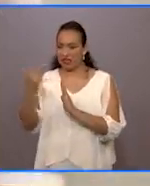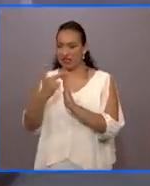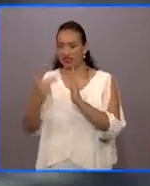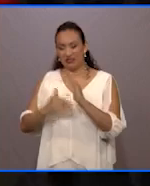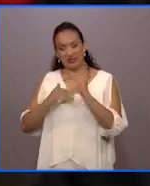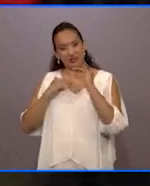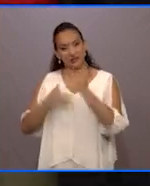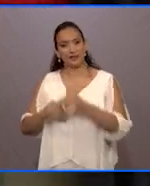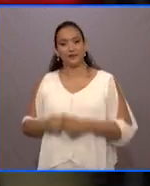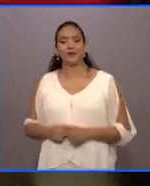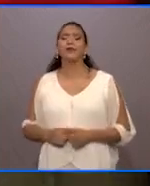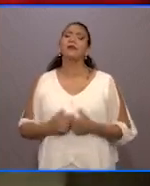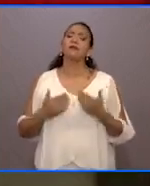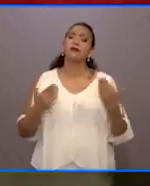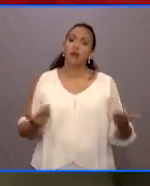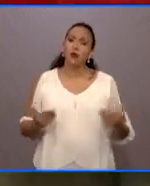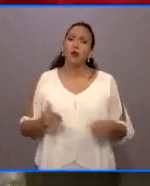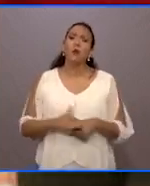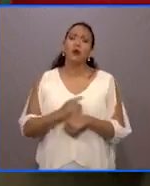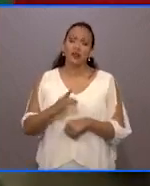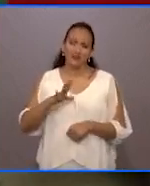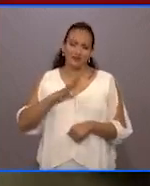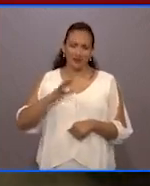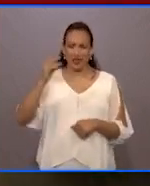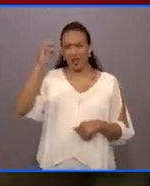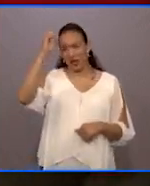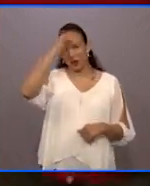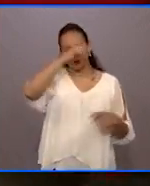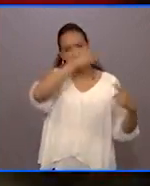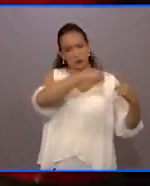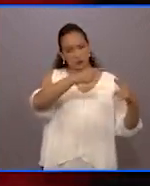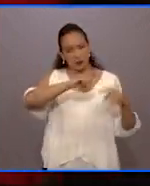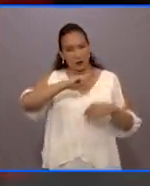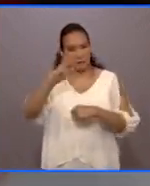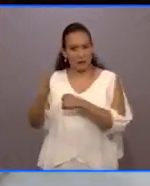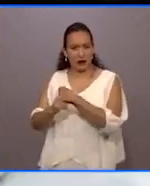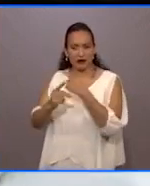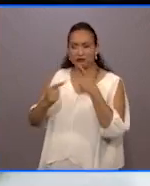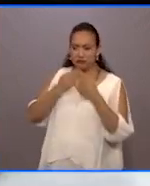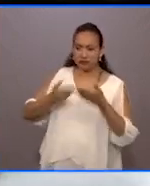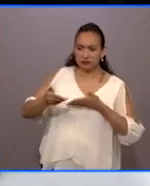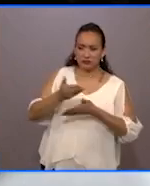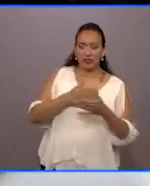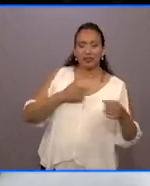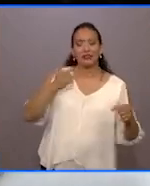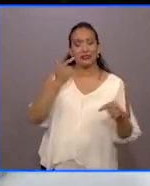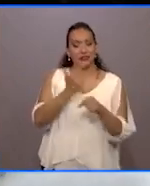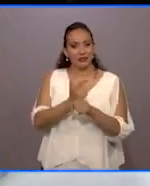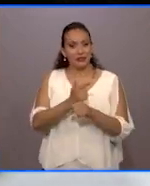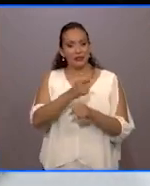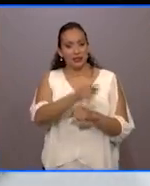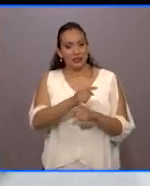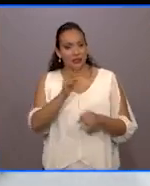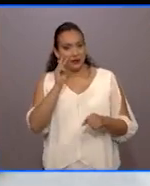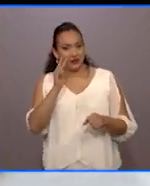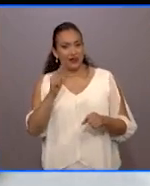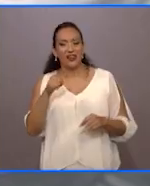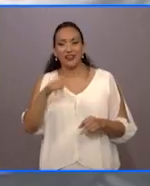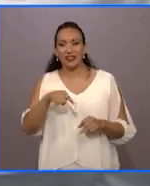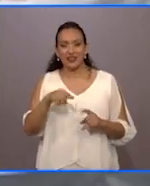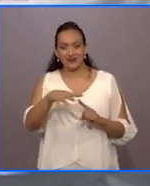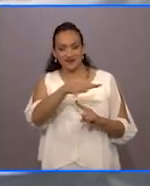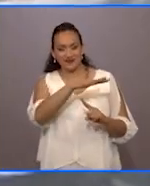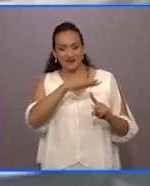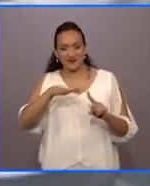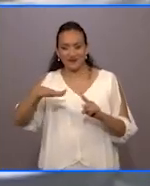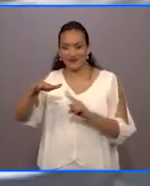reglamentario. Por lo anterior y derivado de diferentes contextos entre los países, se ha detectado un desarrollo disímil en la región en